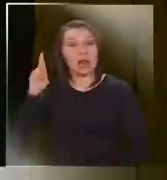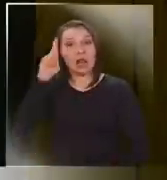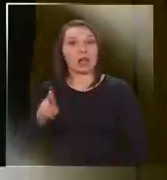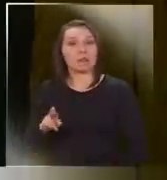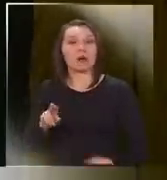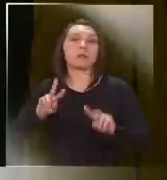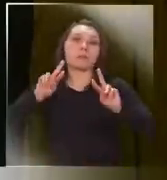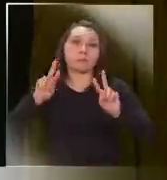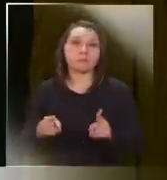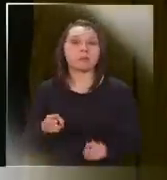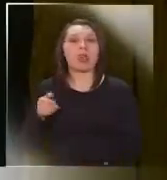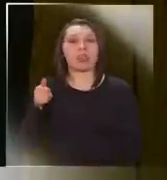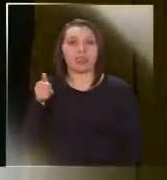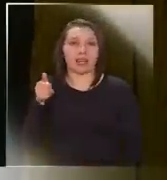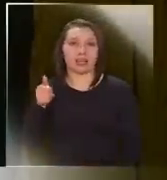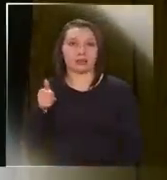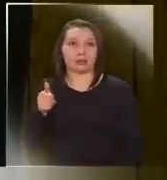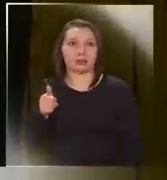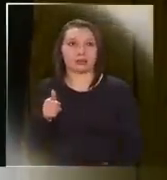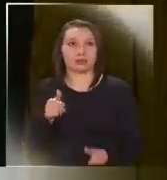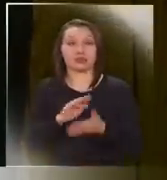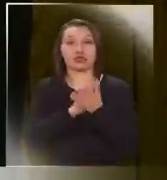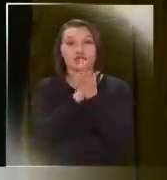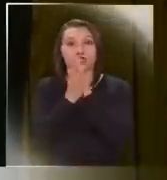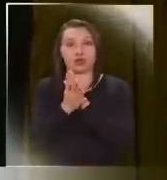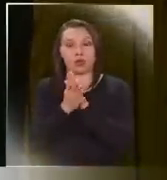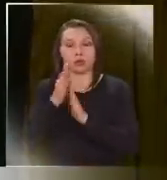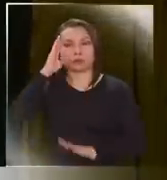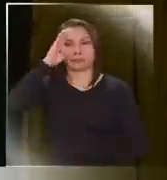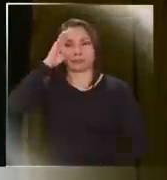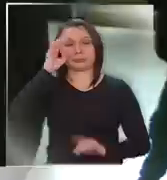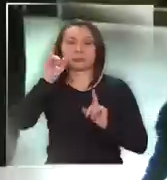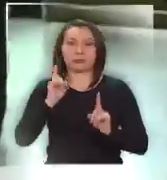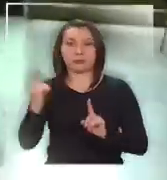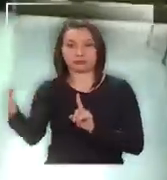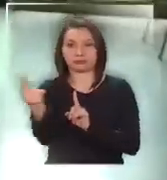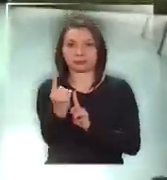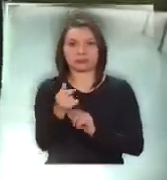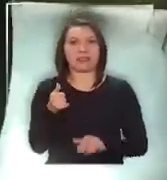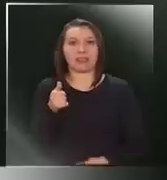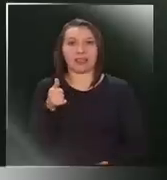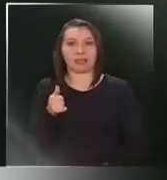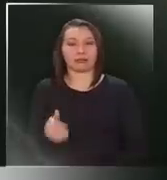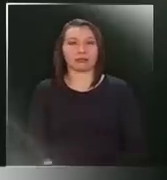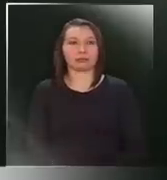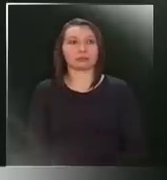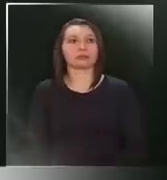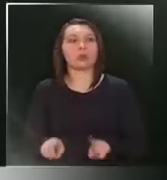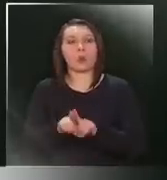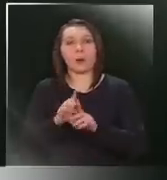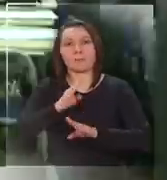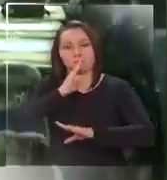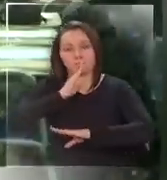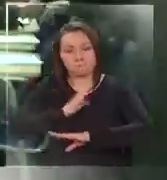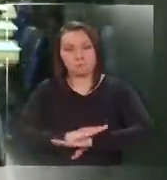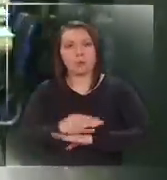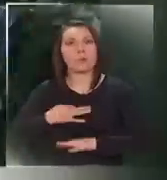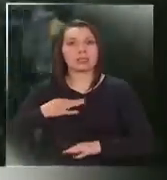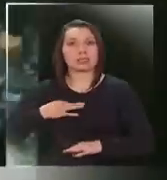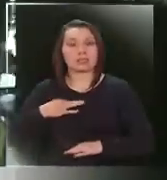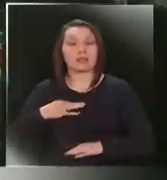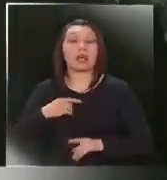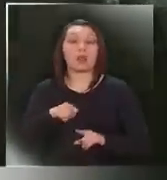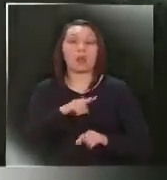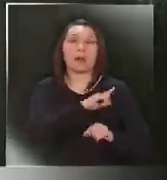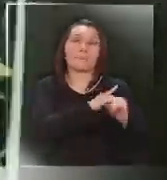figura del director. O sea, todos se cuadran ante el director. Hay una subordinación. Hay una subordinación al poder civil.